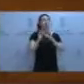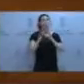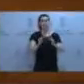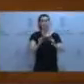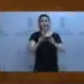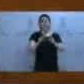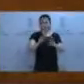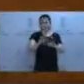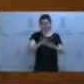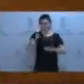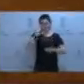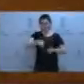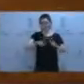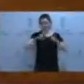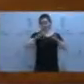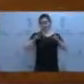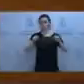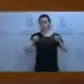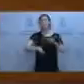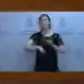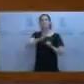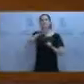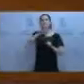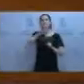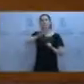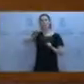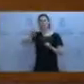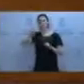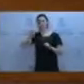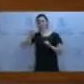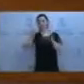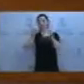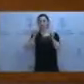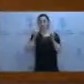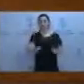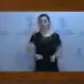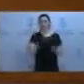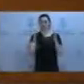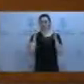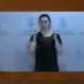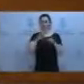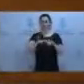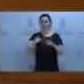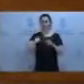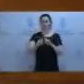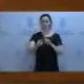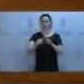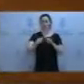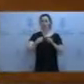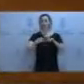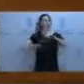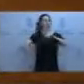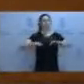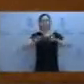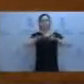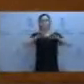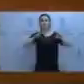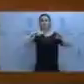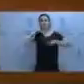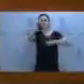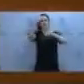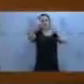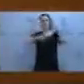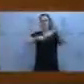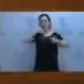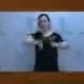del taxi en Asturias, con 1.400 licencias, constituye un gran activo empresarial, que se nos llena la boca. Hemos estado